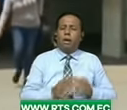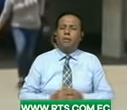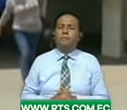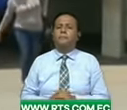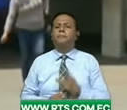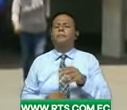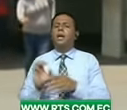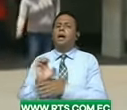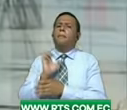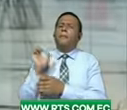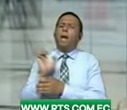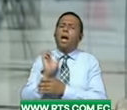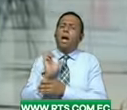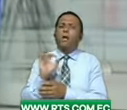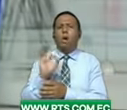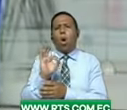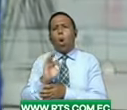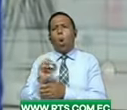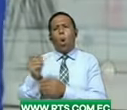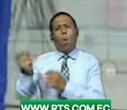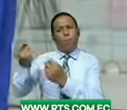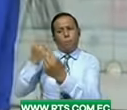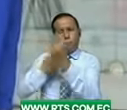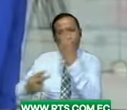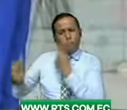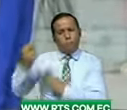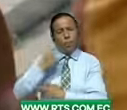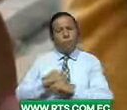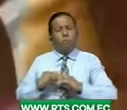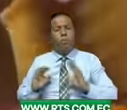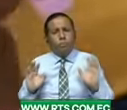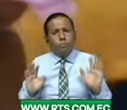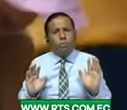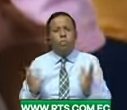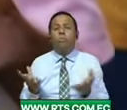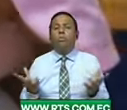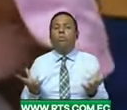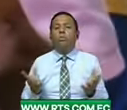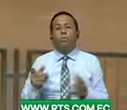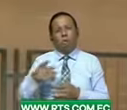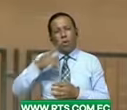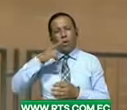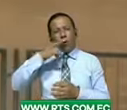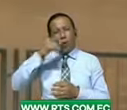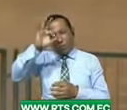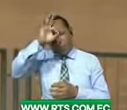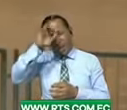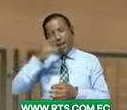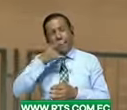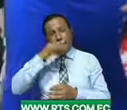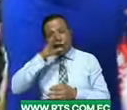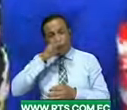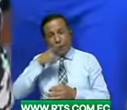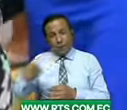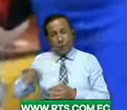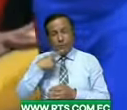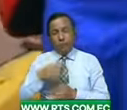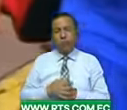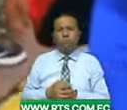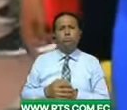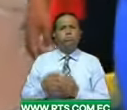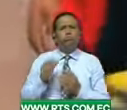Por emergencia o consulta externa, están las dos caras de la moneda en el Hospital del Niño Francisco de Icaza Bustamante,